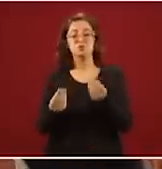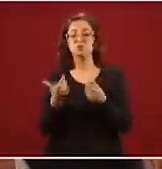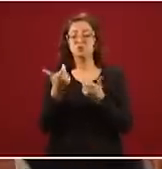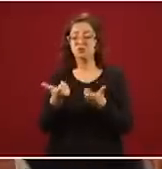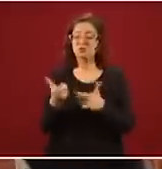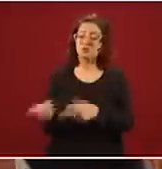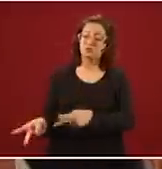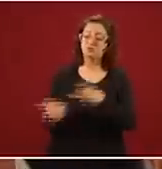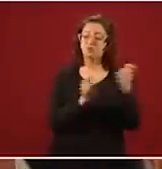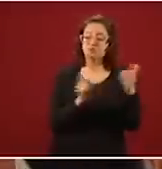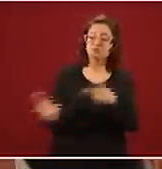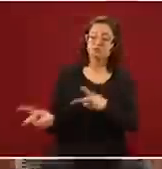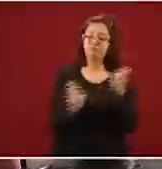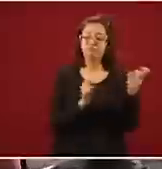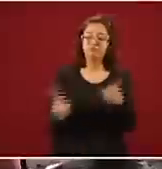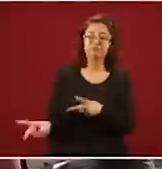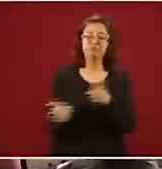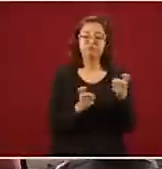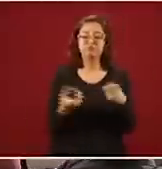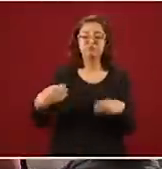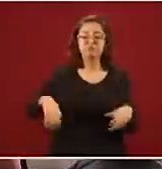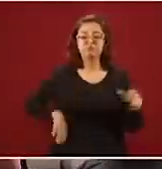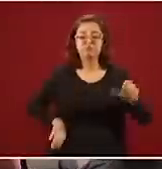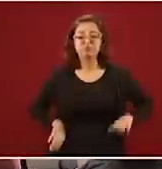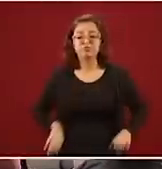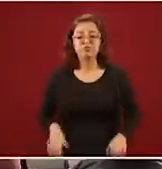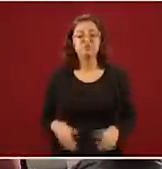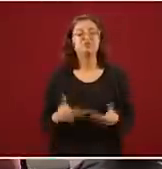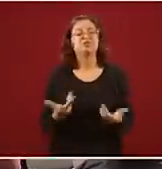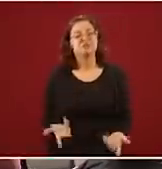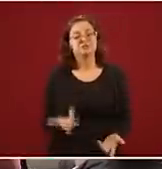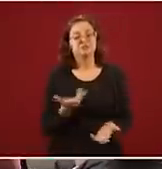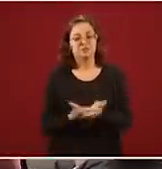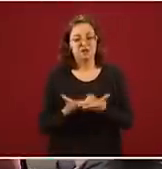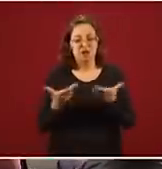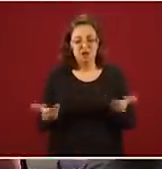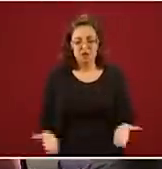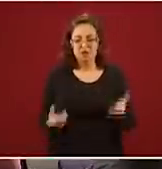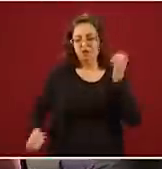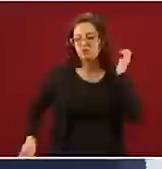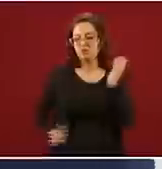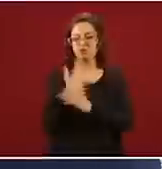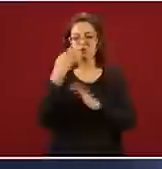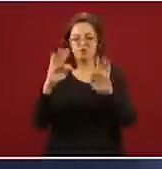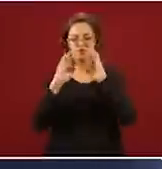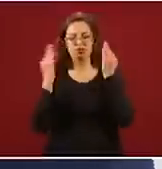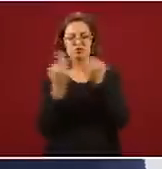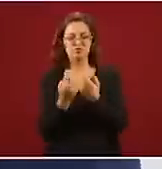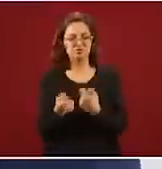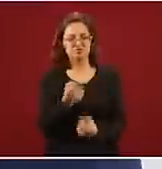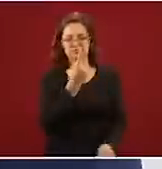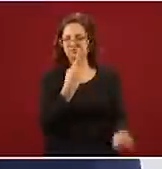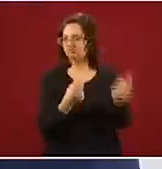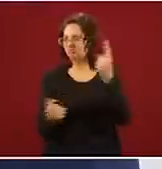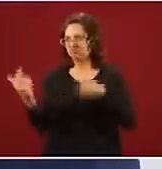Por eso también hay resistencias a la aplicación de este plan.